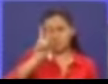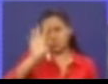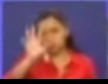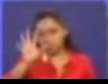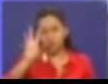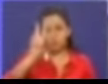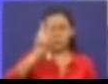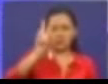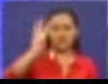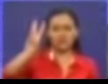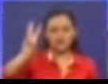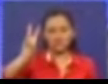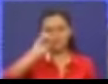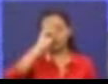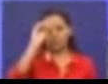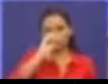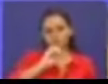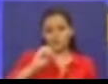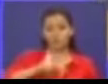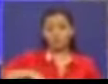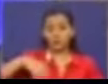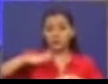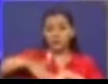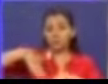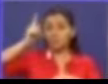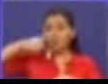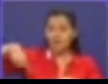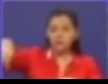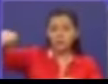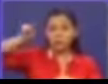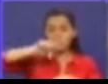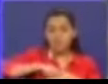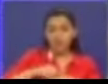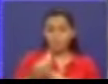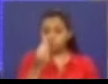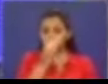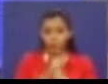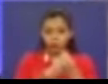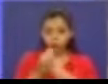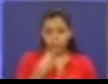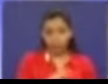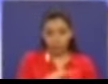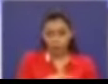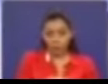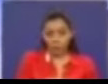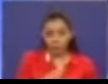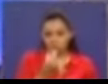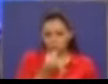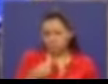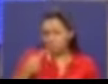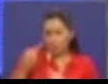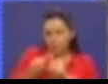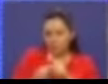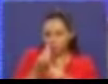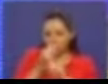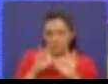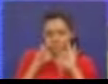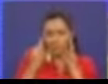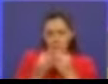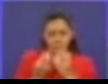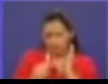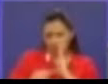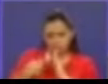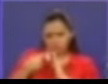además, la inmensa mayoría de bienes de la canasta básica, 90% y más, no pagan